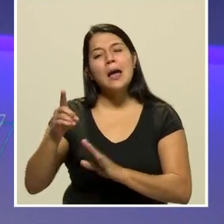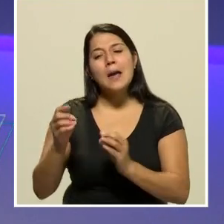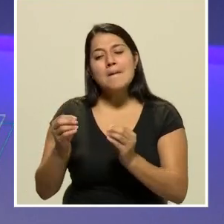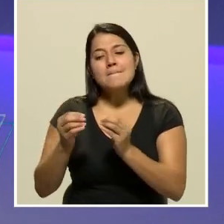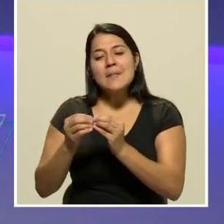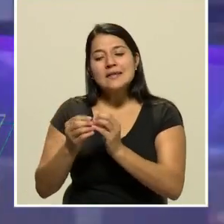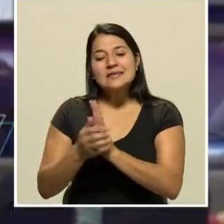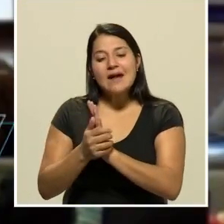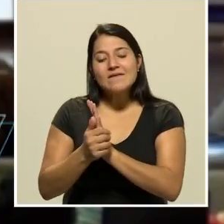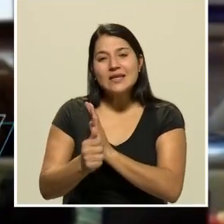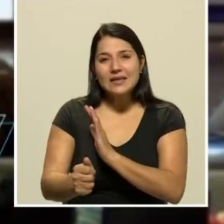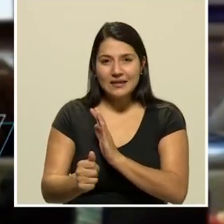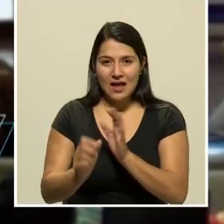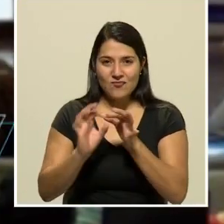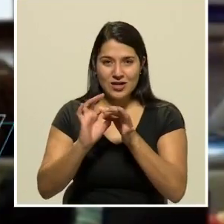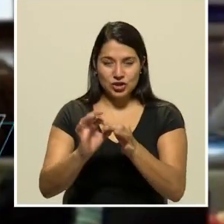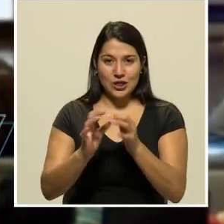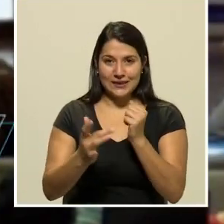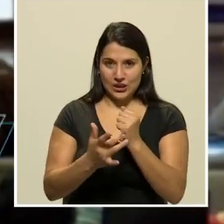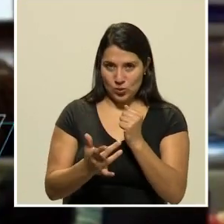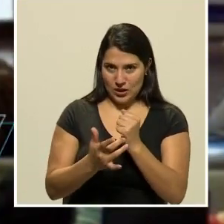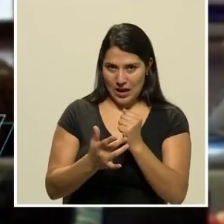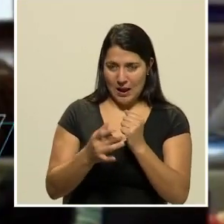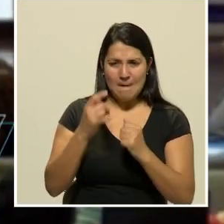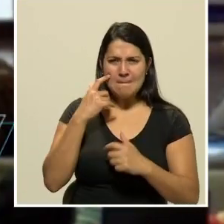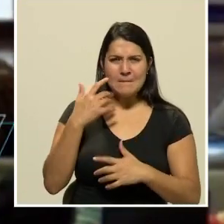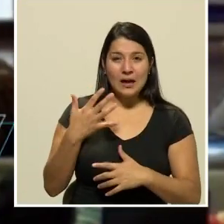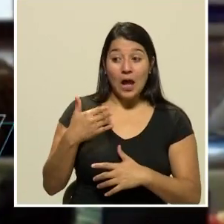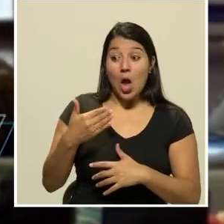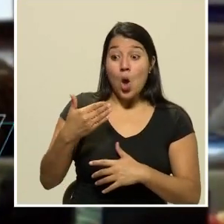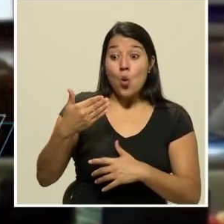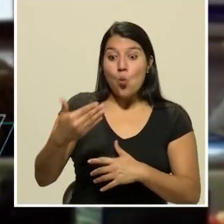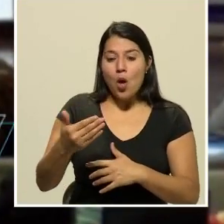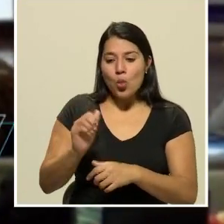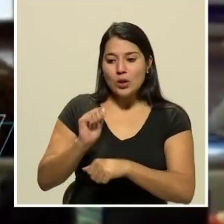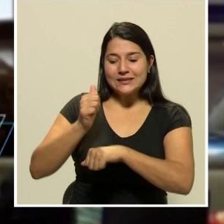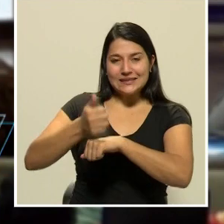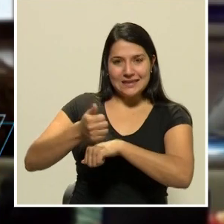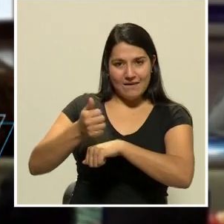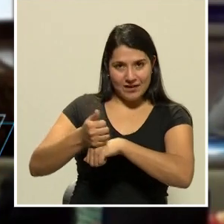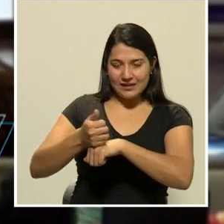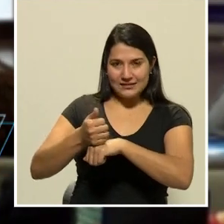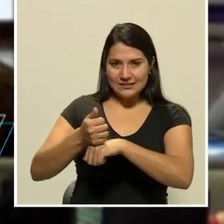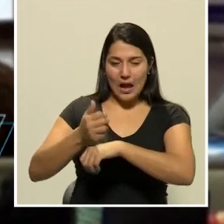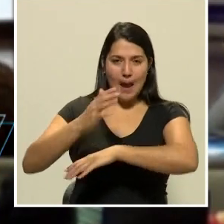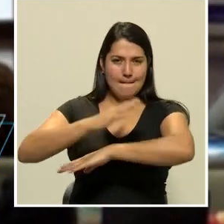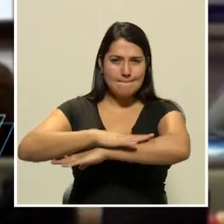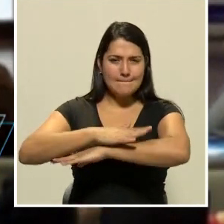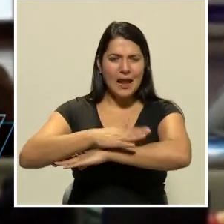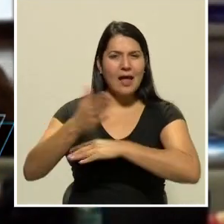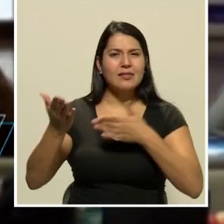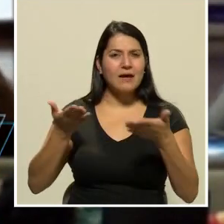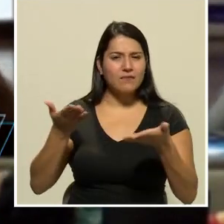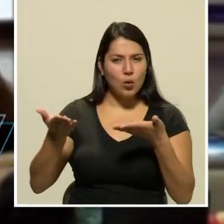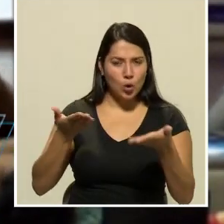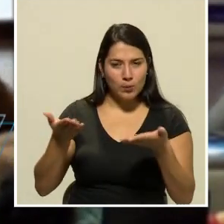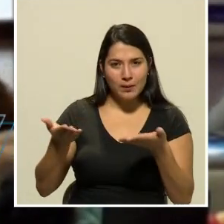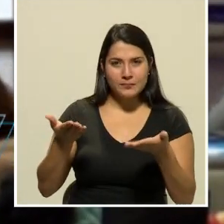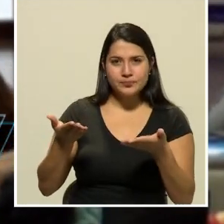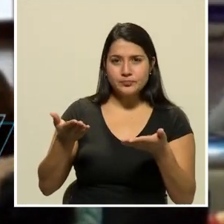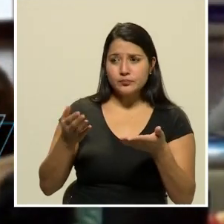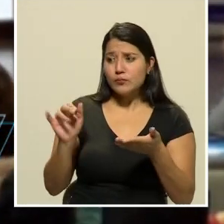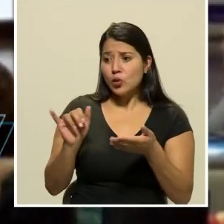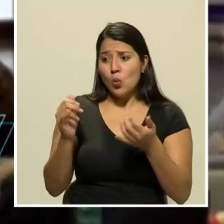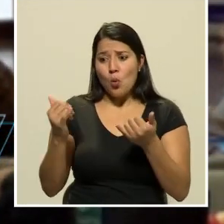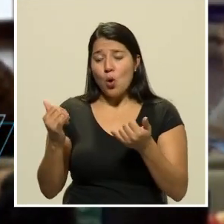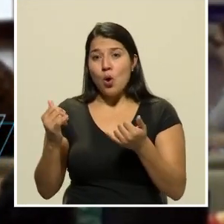competencia digital mayor, para que cuando se le pone una plataforma como la que, ¿verdad? En esta emergencia, tratando de reaccionar